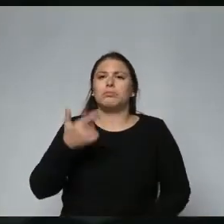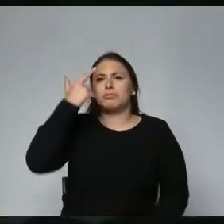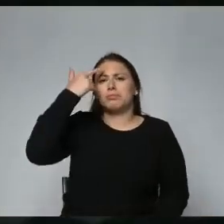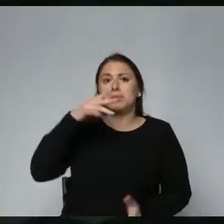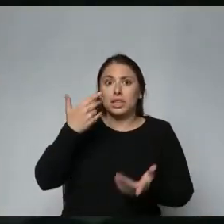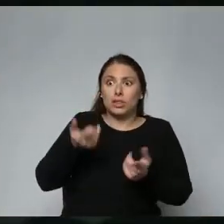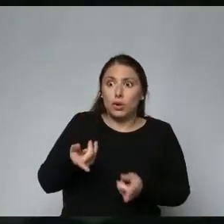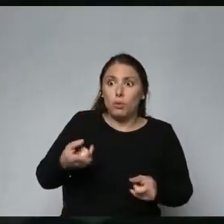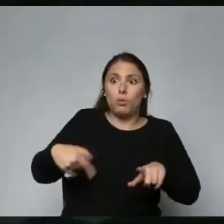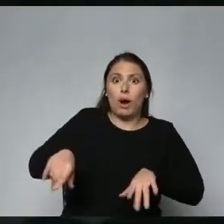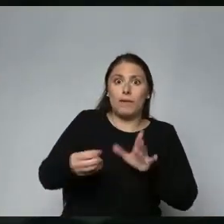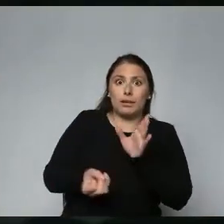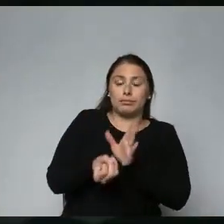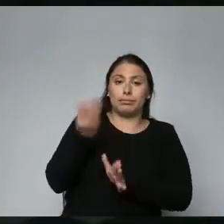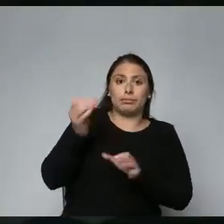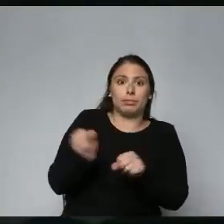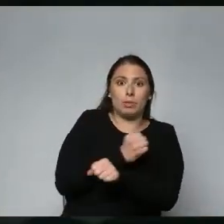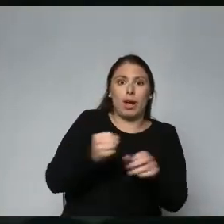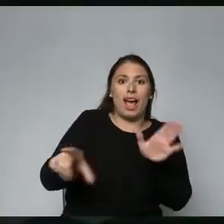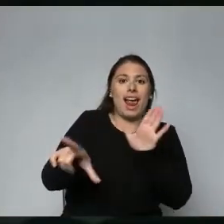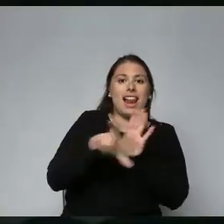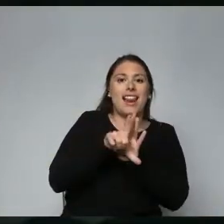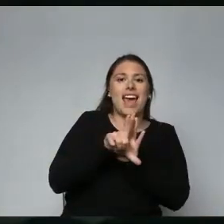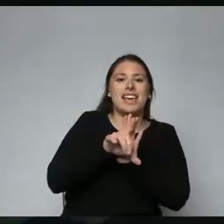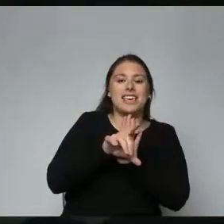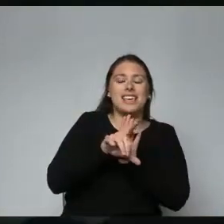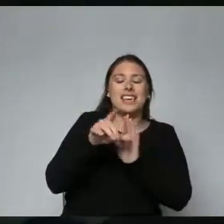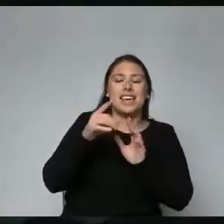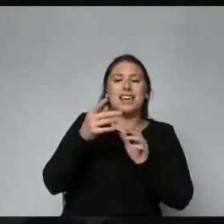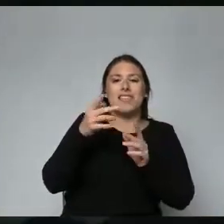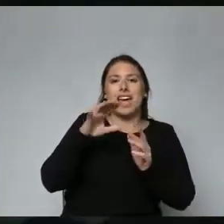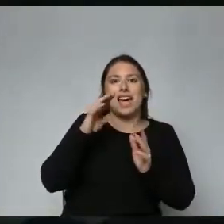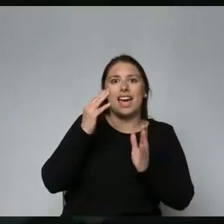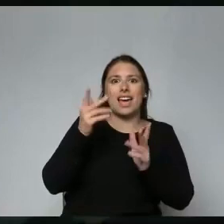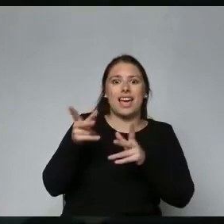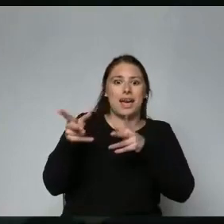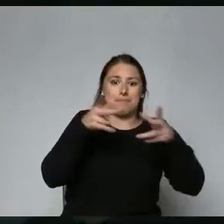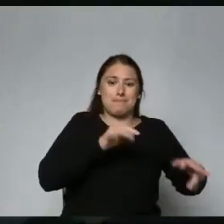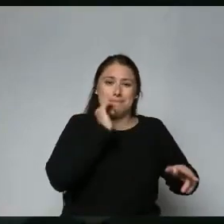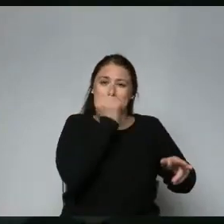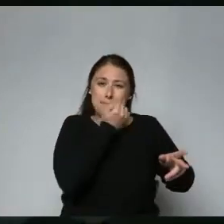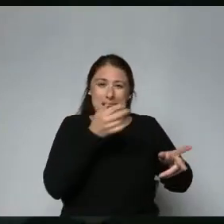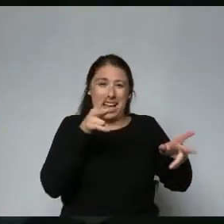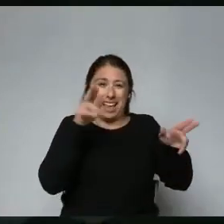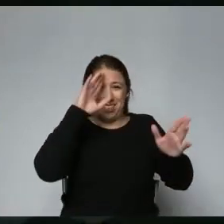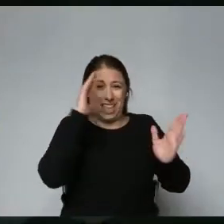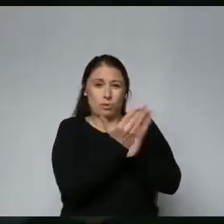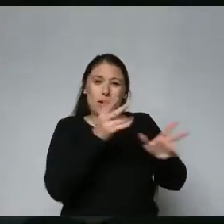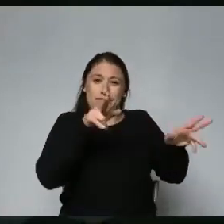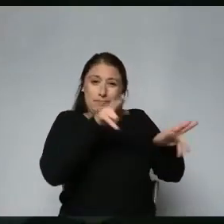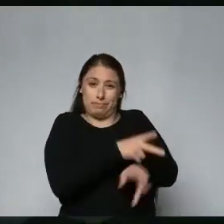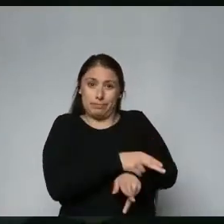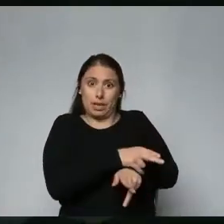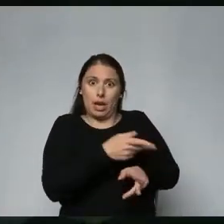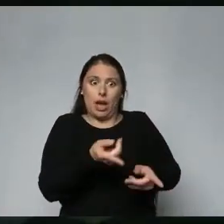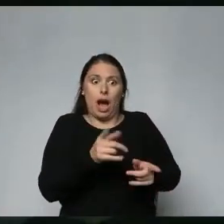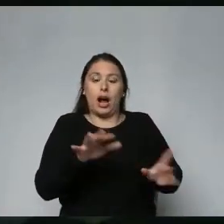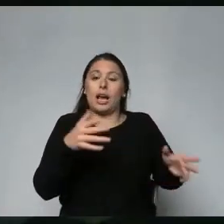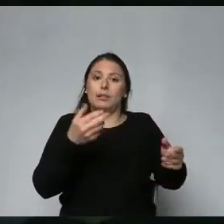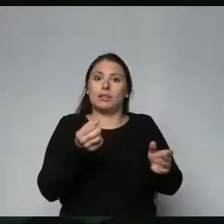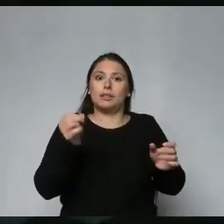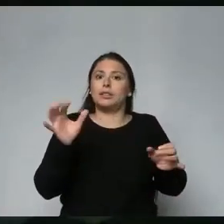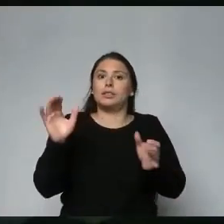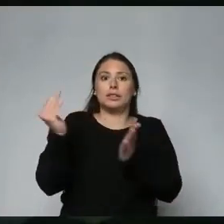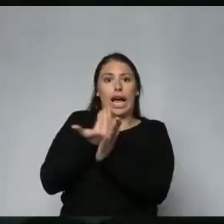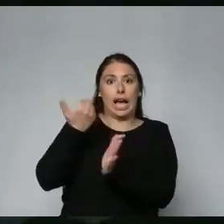eventual reinstalación? Porque recordemos que desde el 2011 se restauró la pretensión punitiva del Estado y la ley de caducidad ya no está vigente,